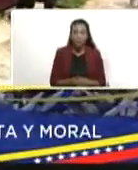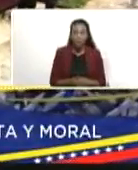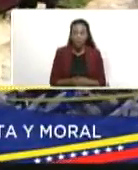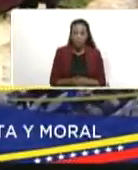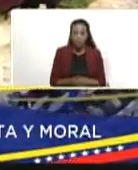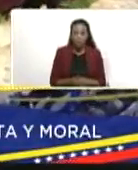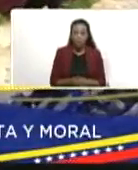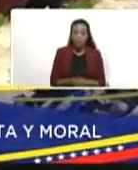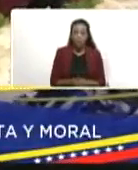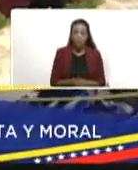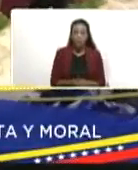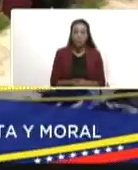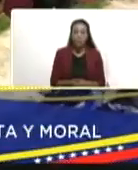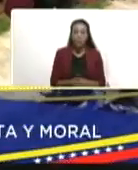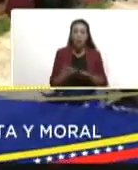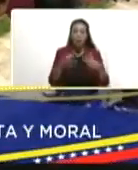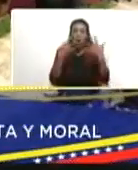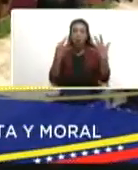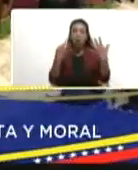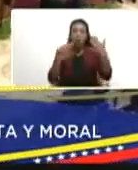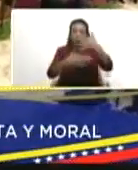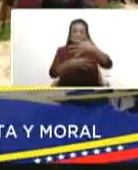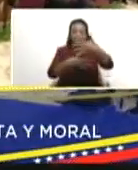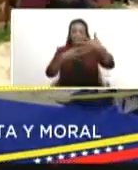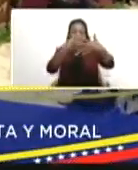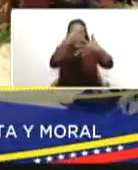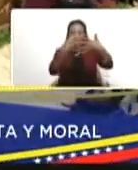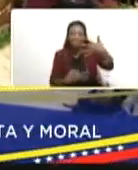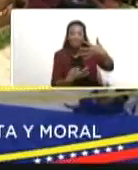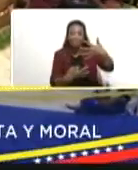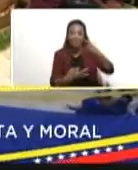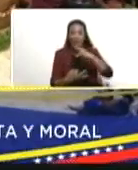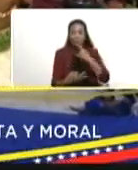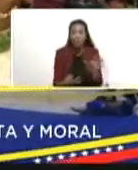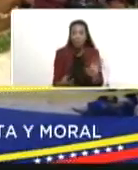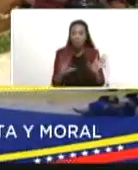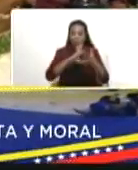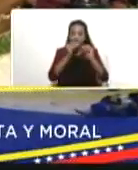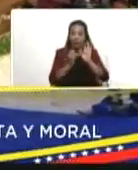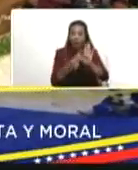año ocho líneas hemos dicho